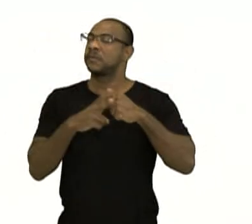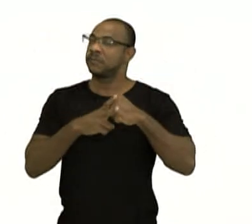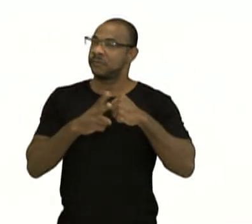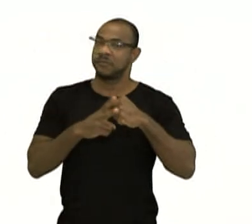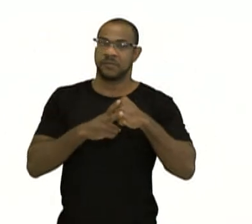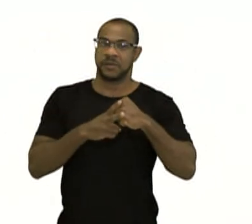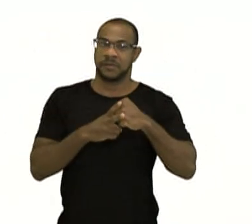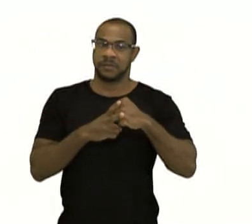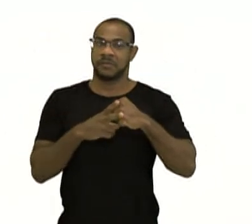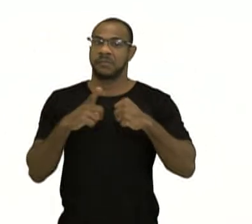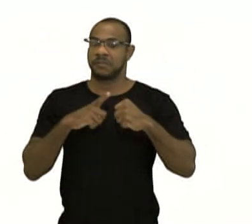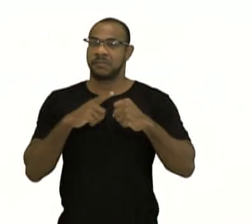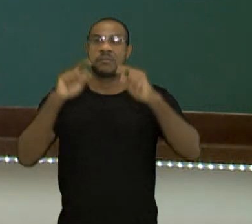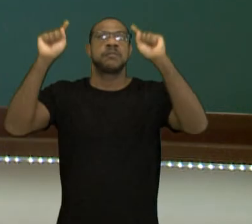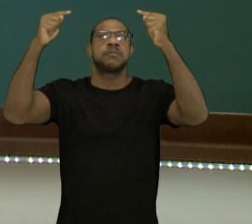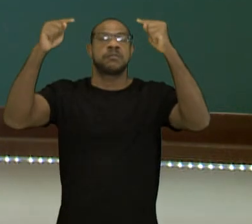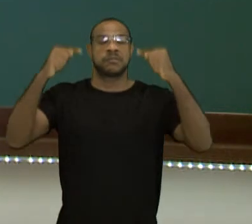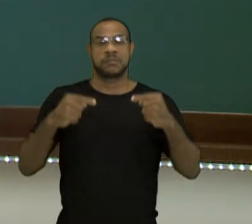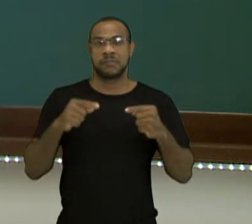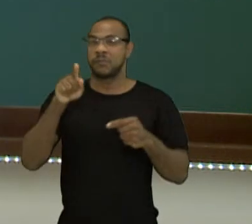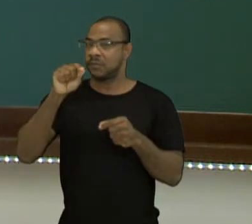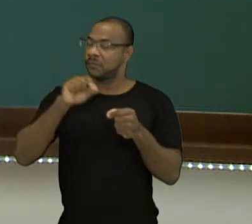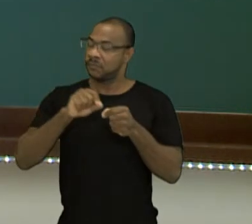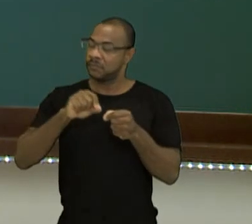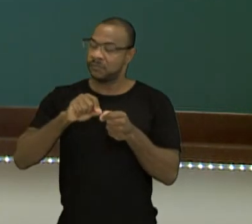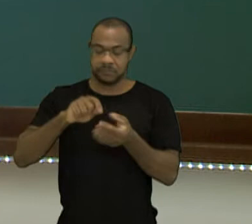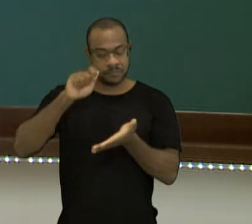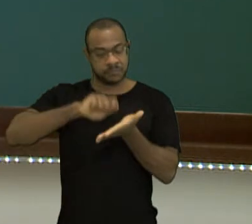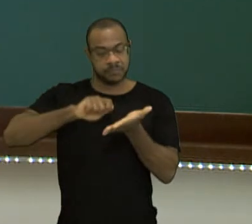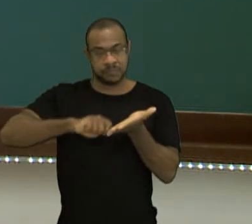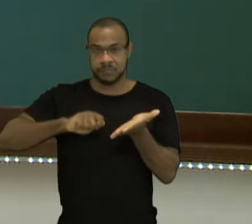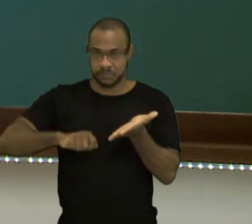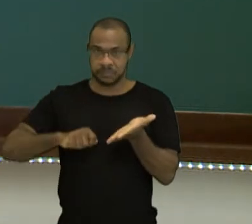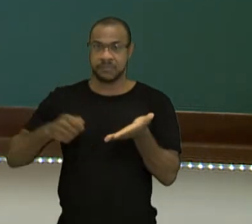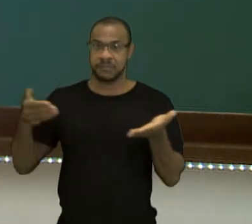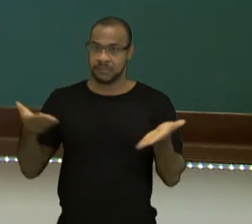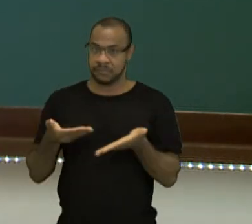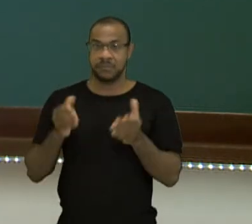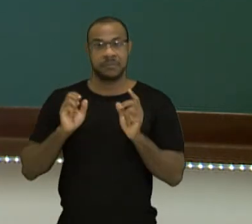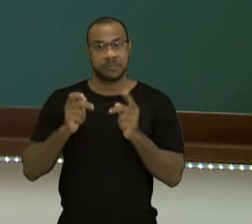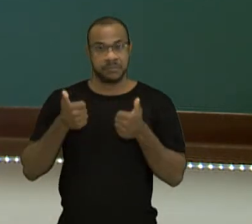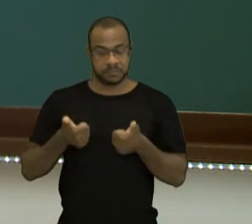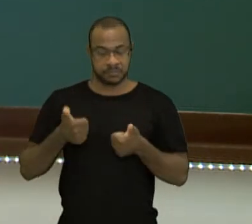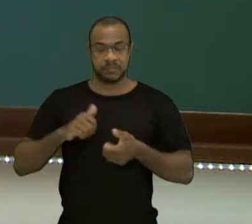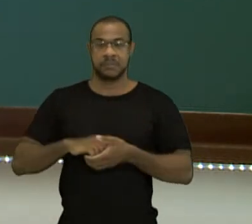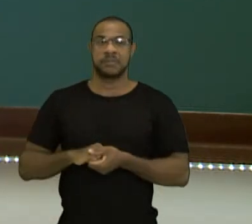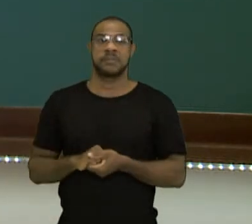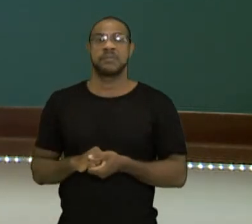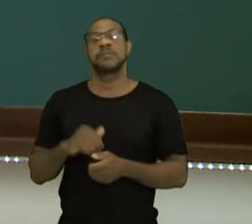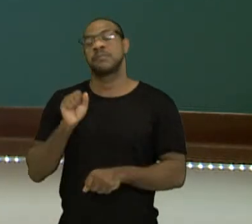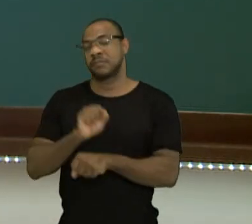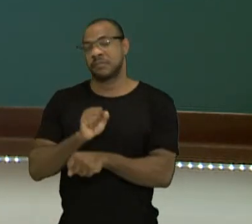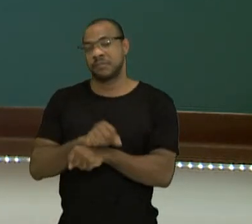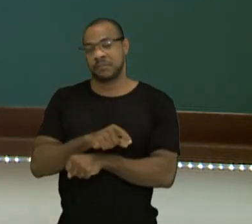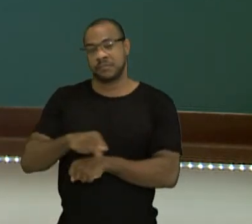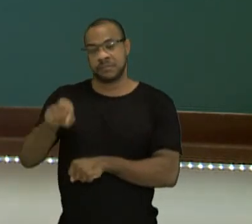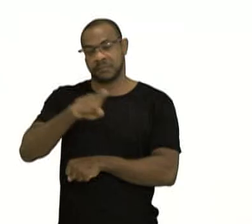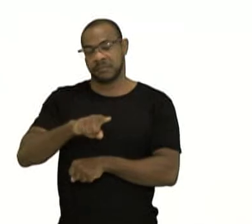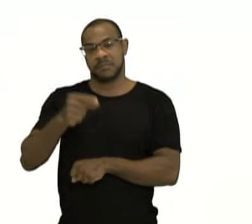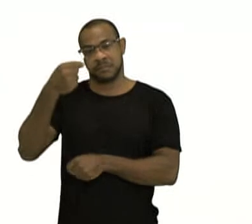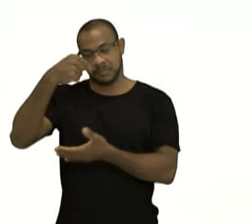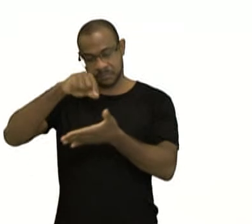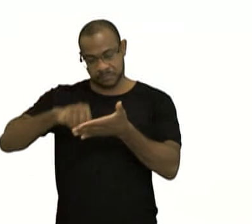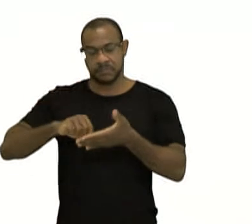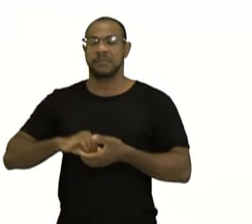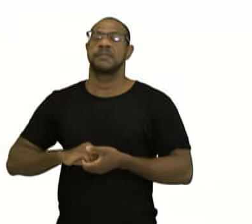como irregulares. Agora vocês façam no caderno, certo? Aguardo, até daqui a pouco.